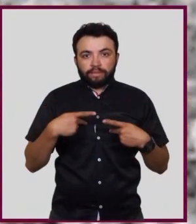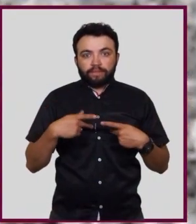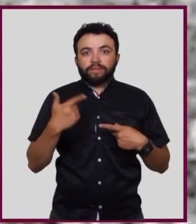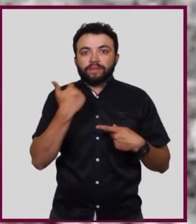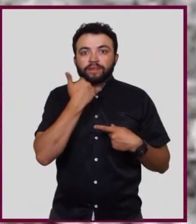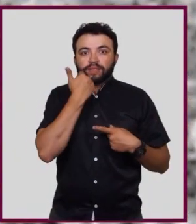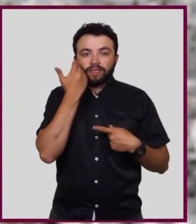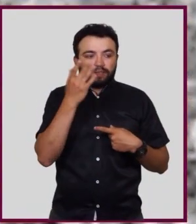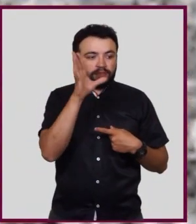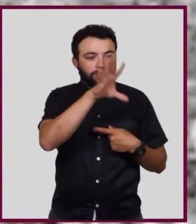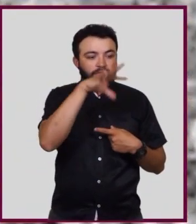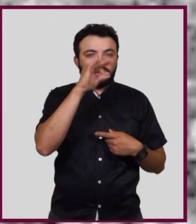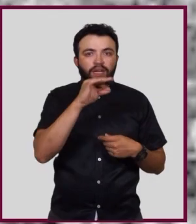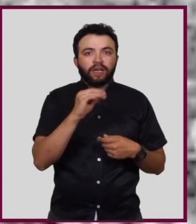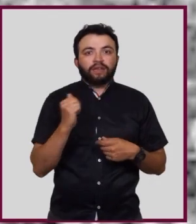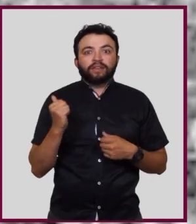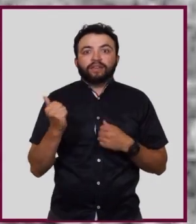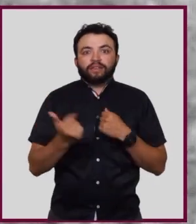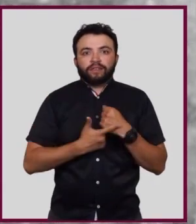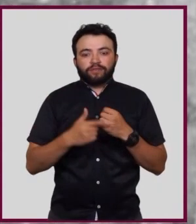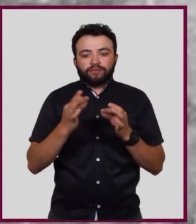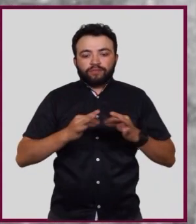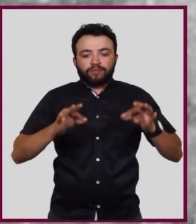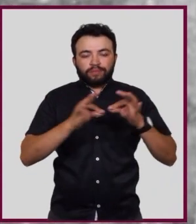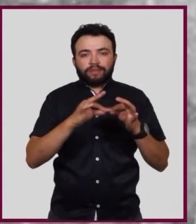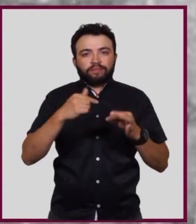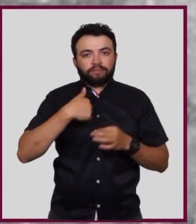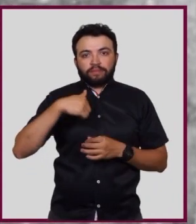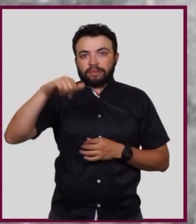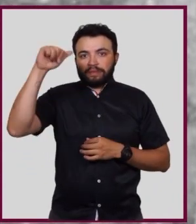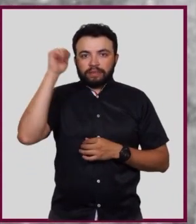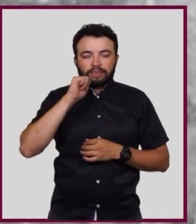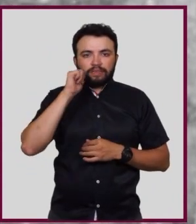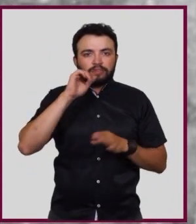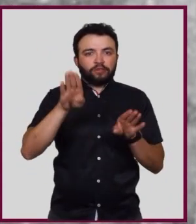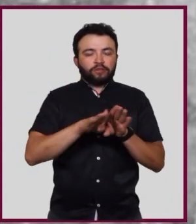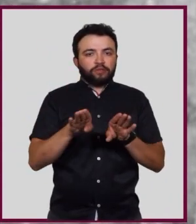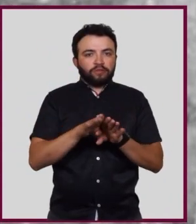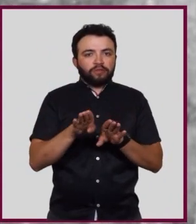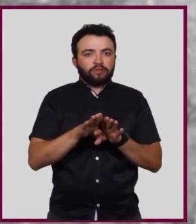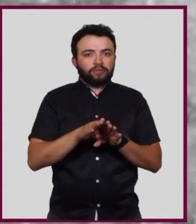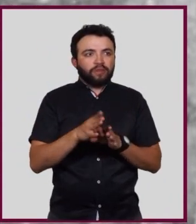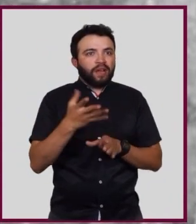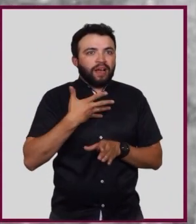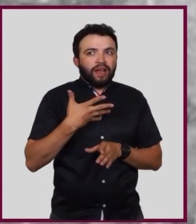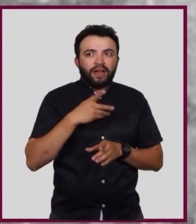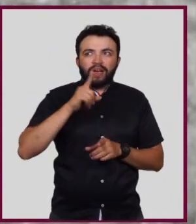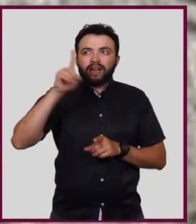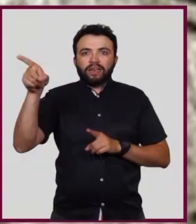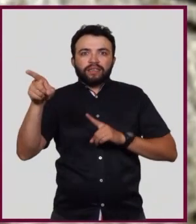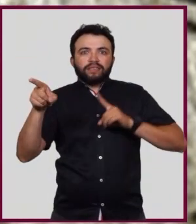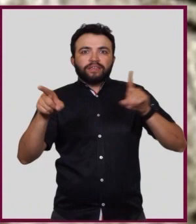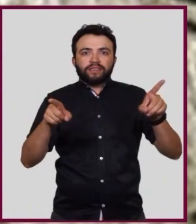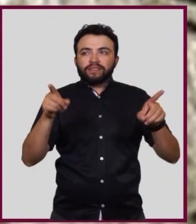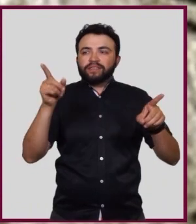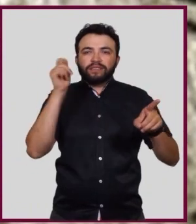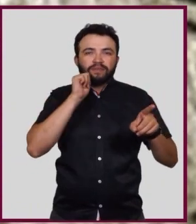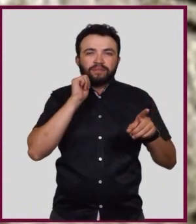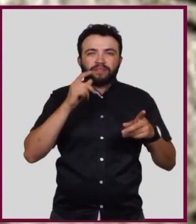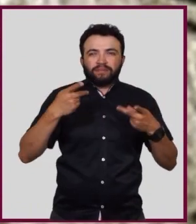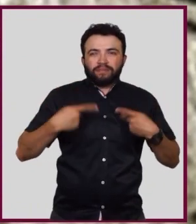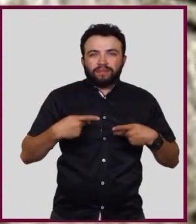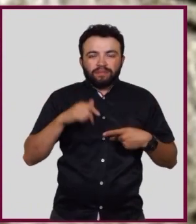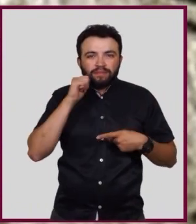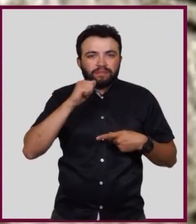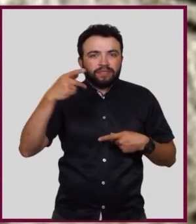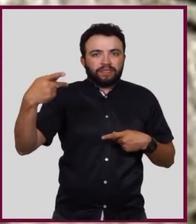algo importante. Entonces siempre nos estaban dando pistas. Ay, busca por allá, busca en la parcela,